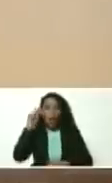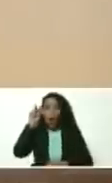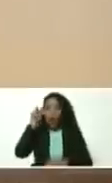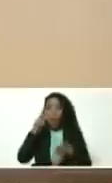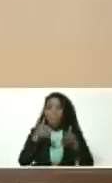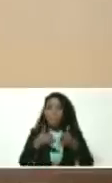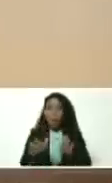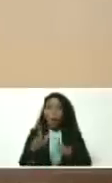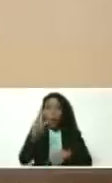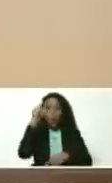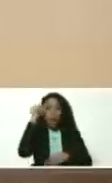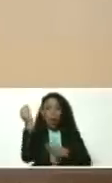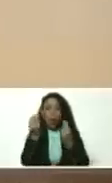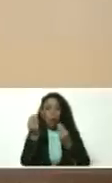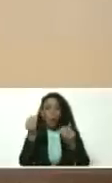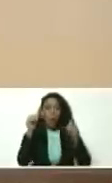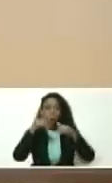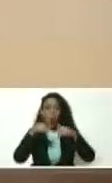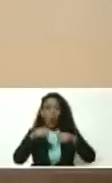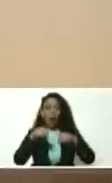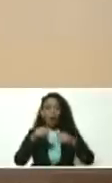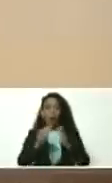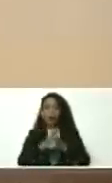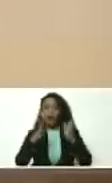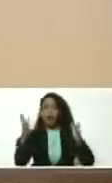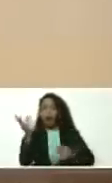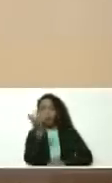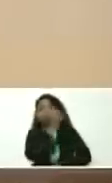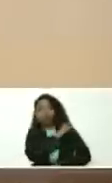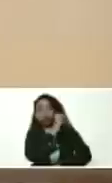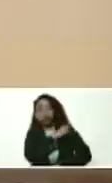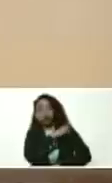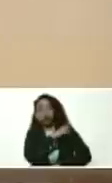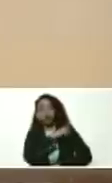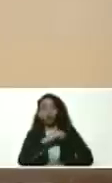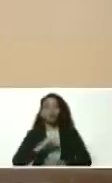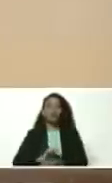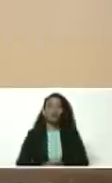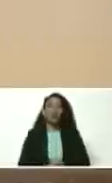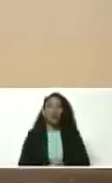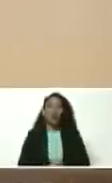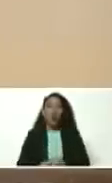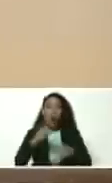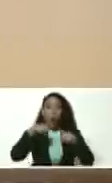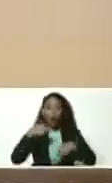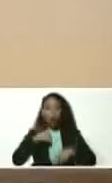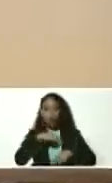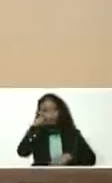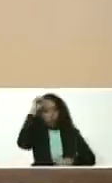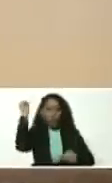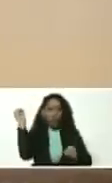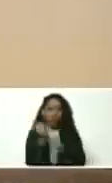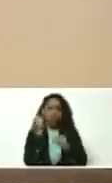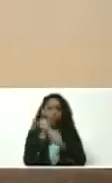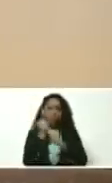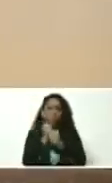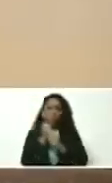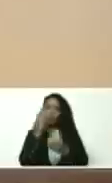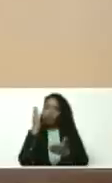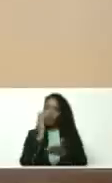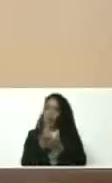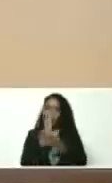un día como hoy el gran general josé félix ribas bueno estamos hoy trabajando como siempre